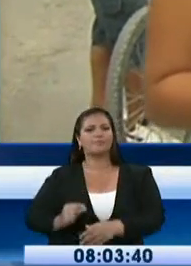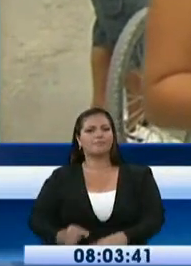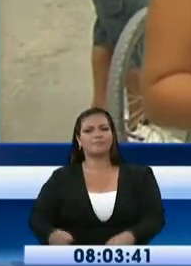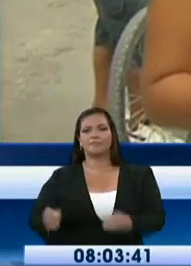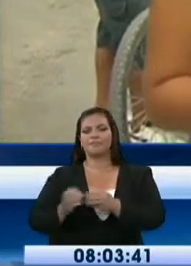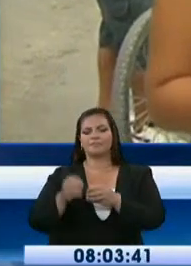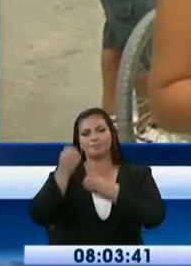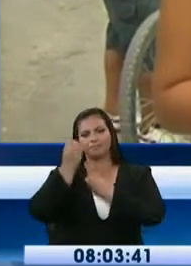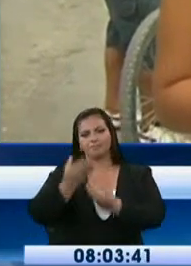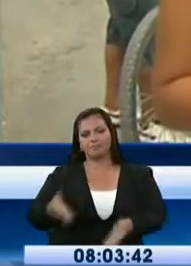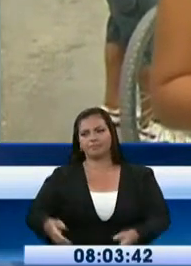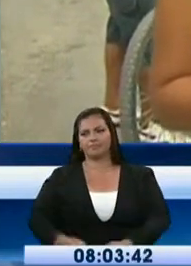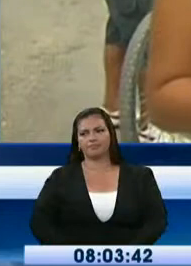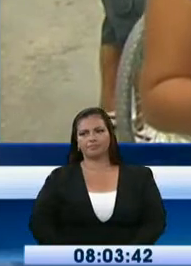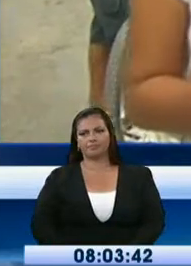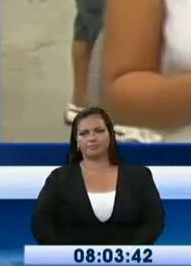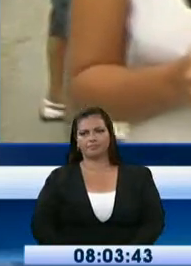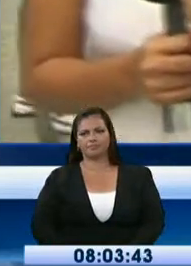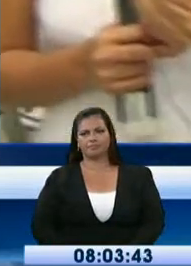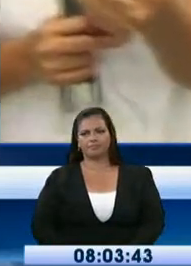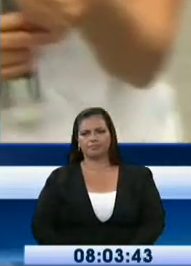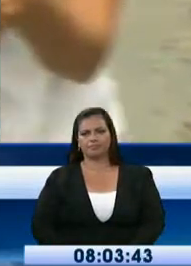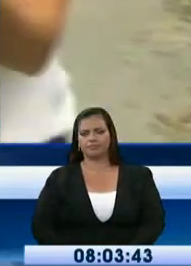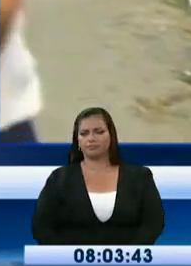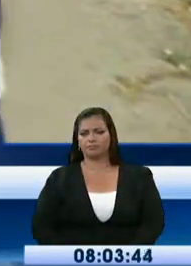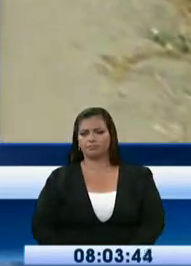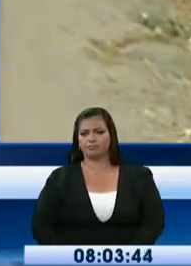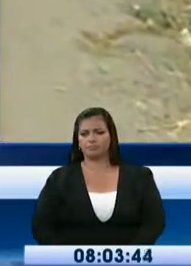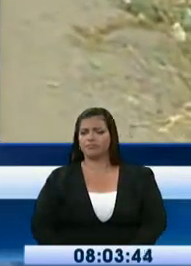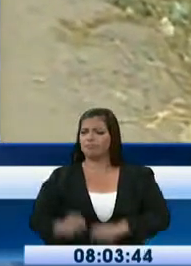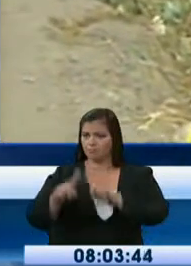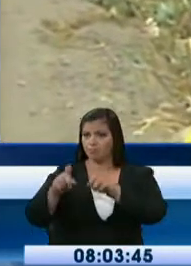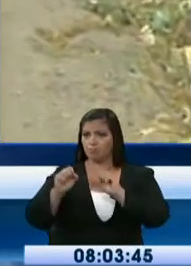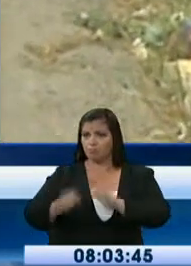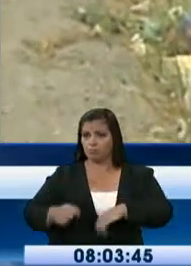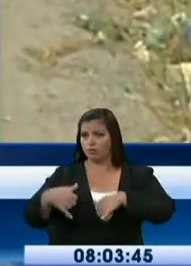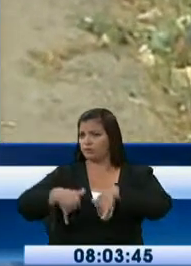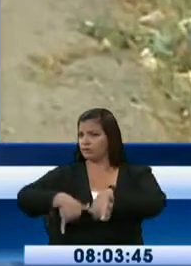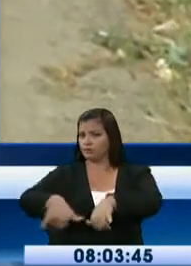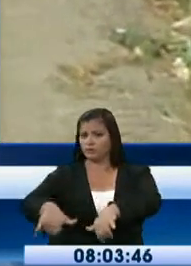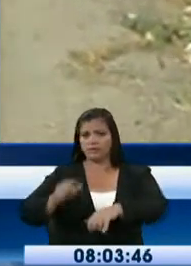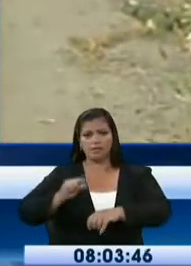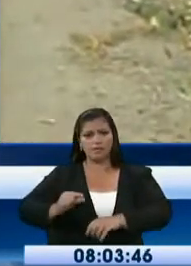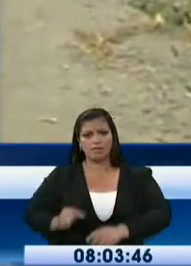información. ¿Sí puede seguir dándonos más detalles de lo que sucede ahí en el sector?